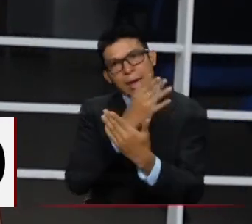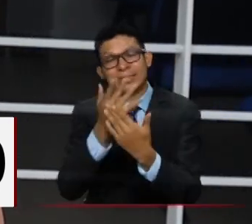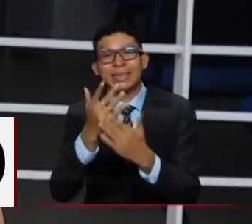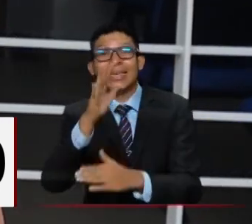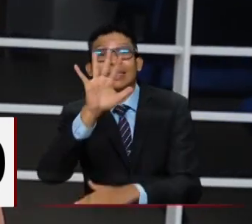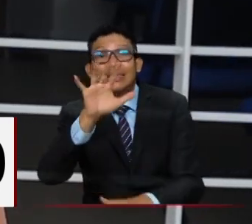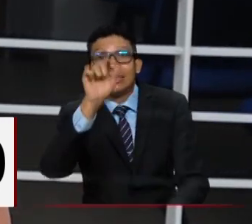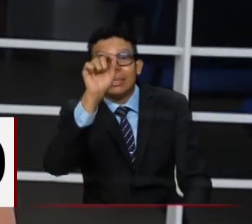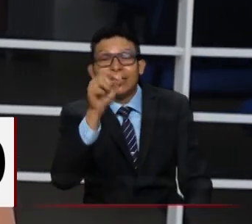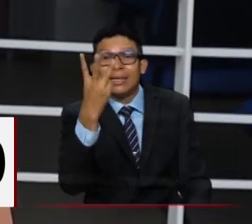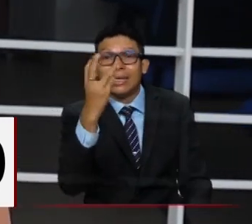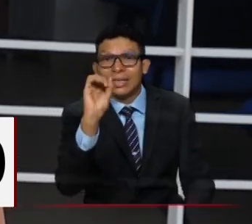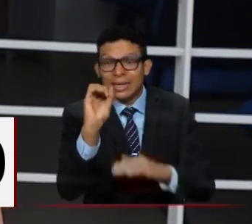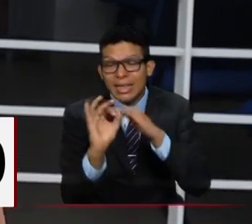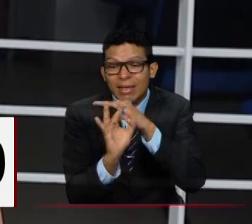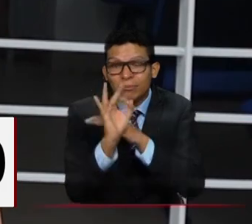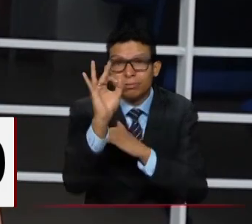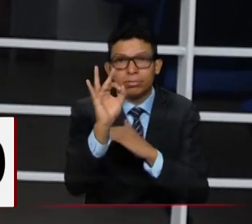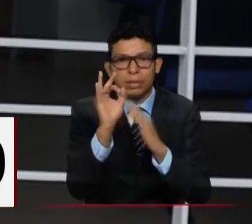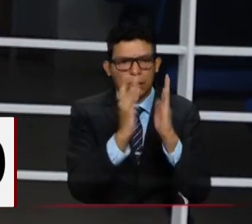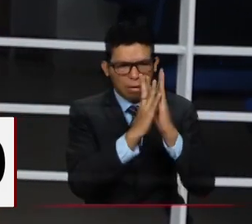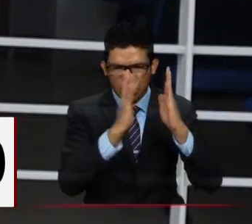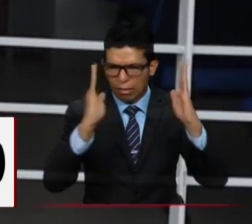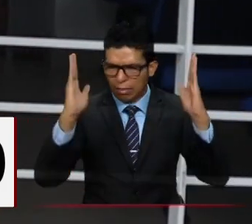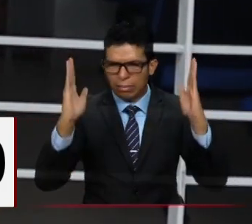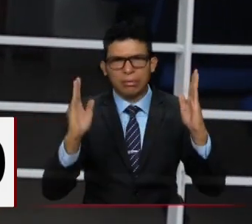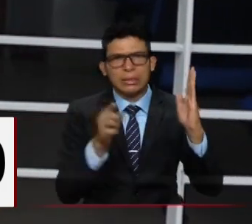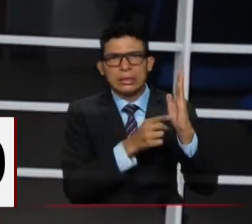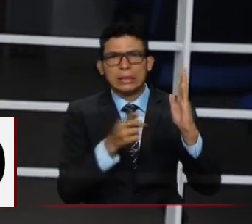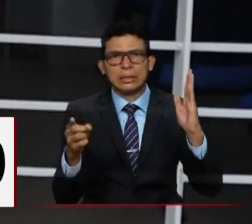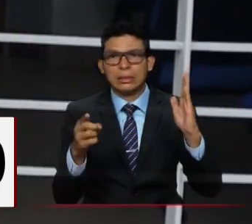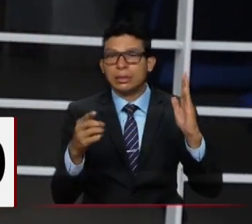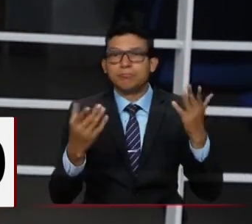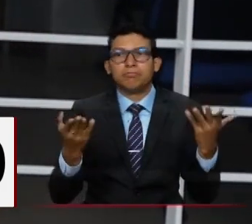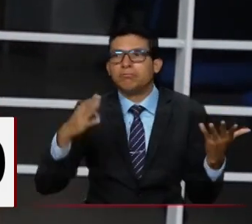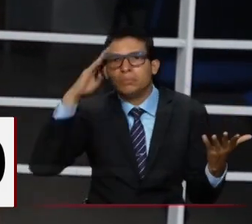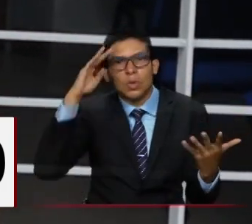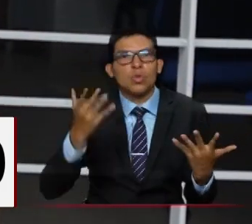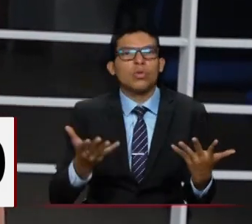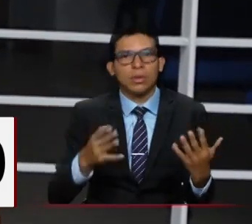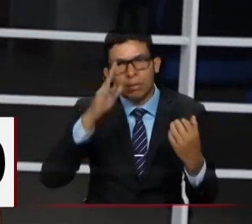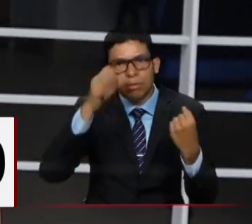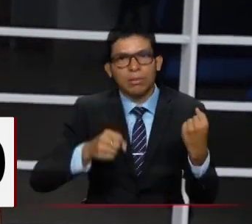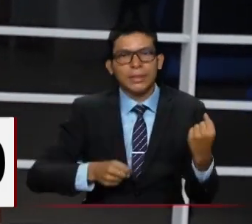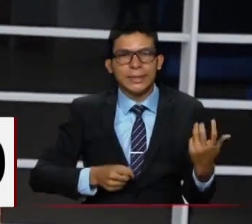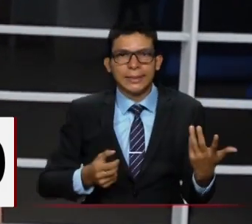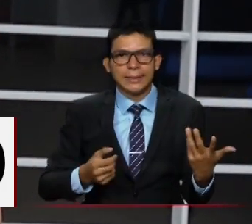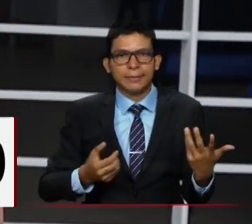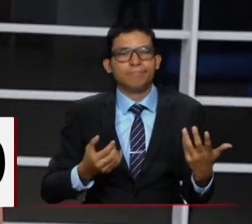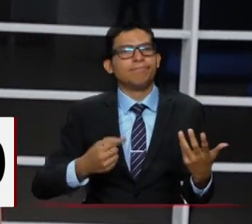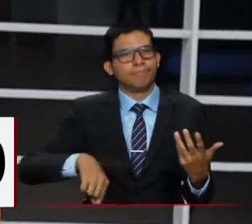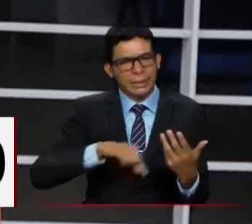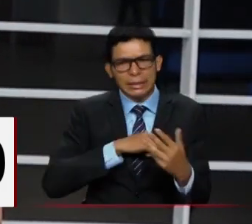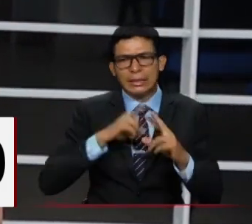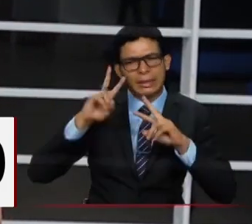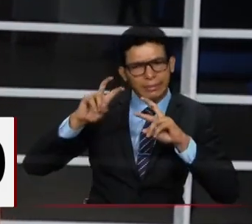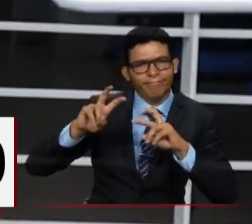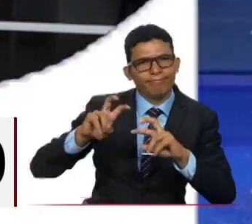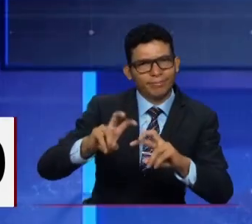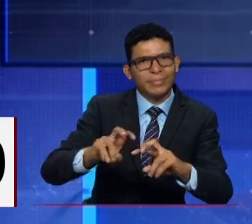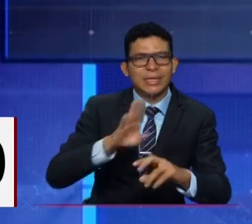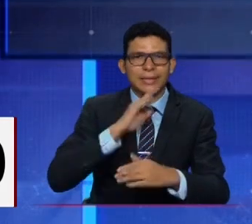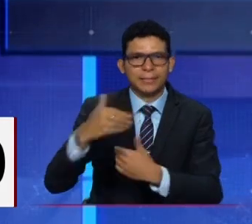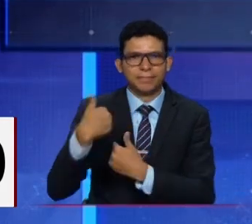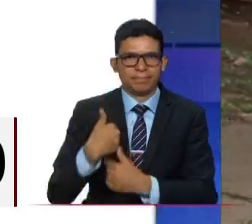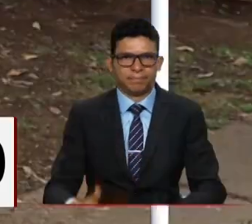mañana estamos en este momento con todo el despliegue para poder mirar Quiénes fueron los